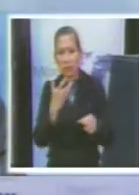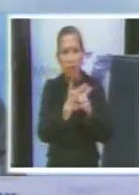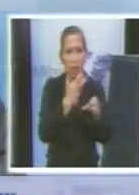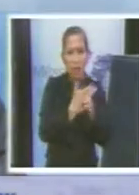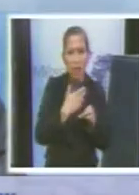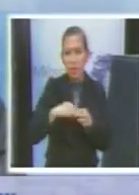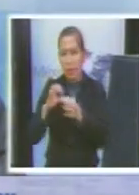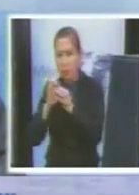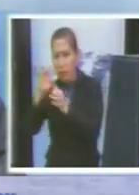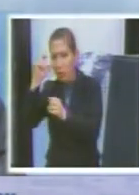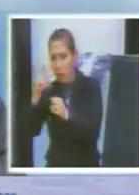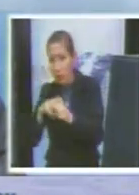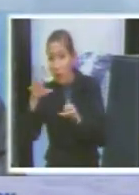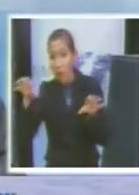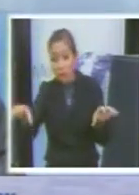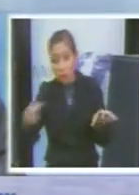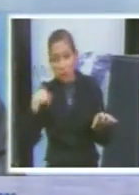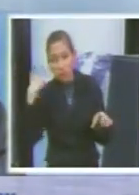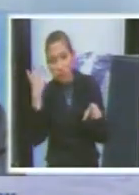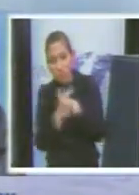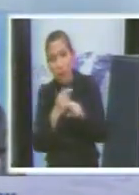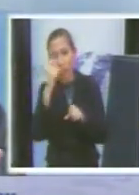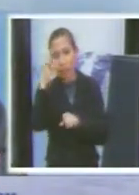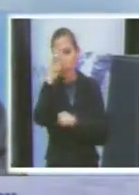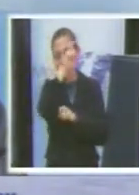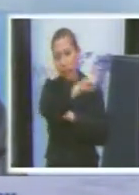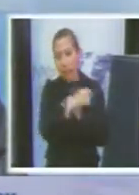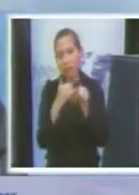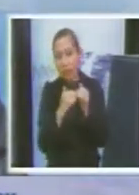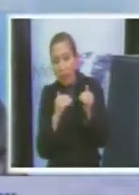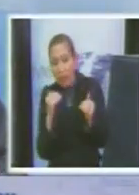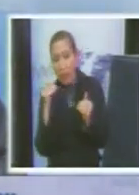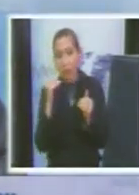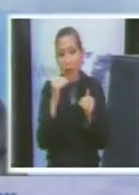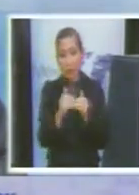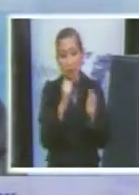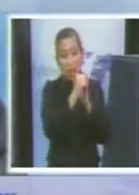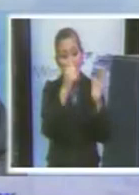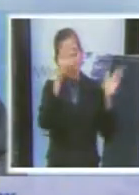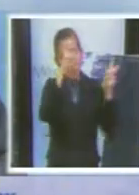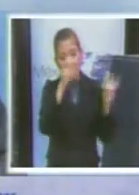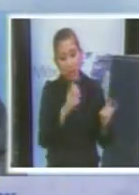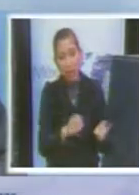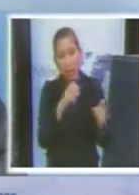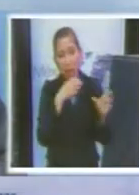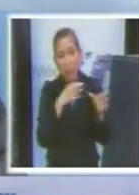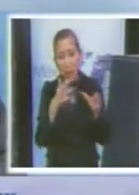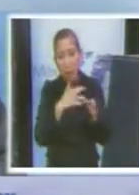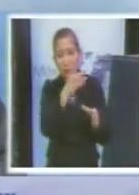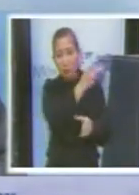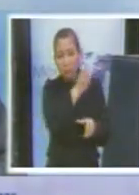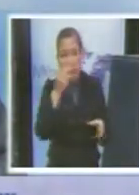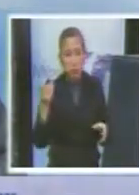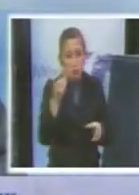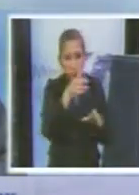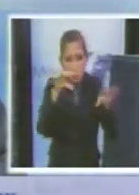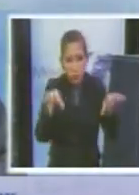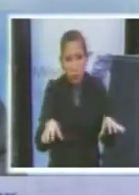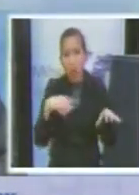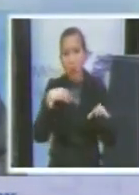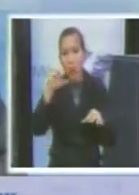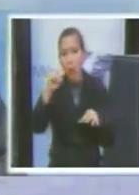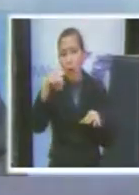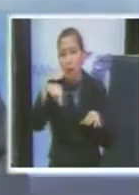y la Unión Europea, se han dado cuenta de la dificultad de avanzar la agenda comercial multilateral en la